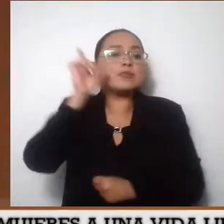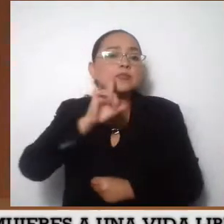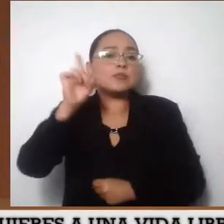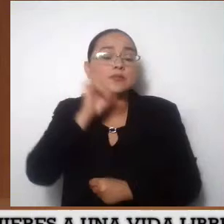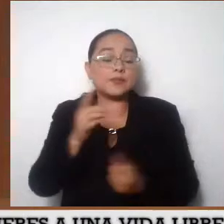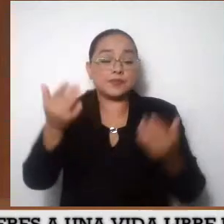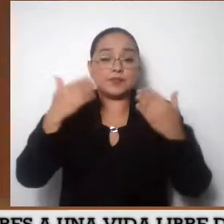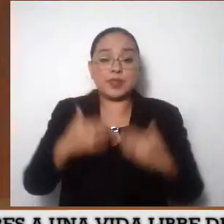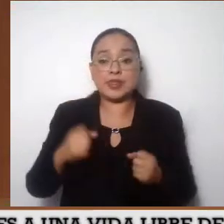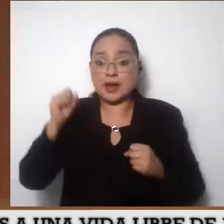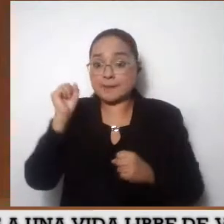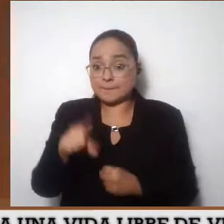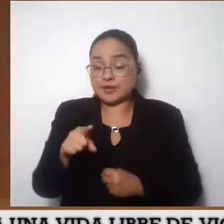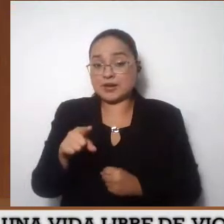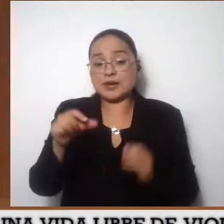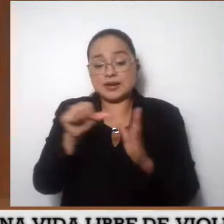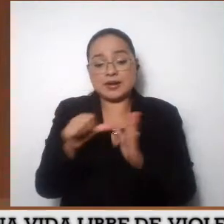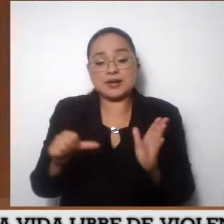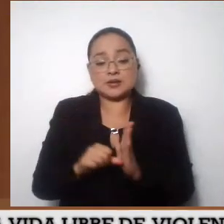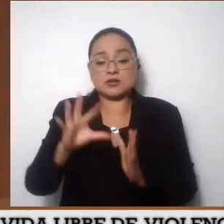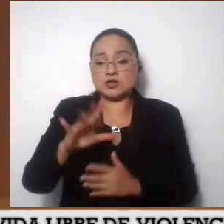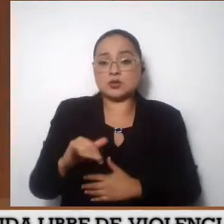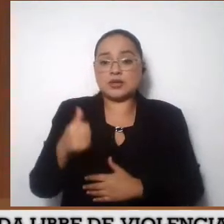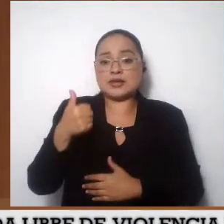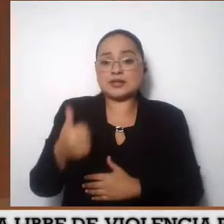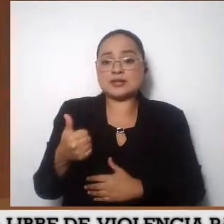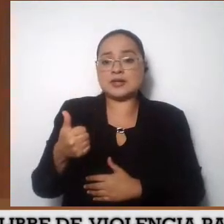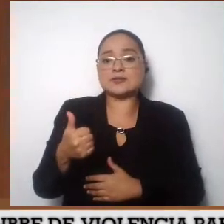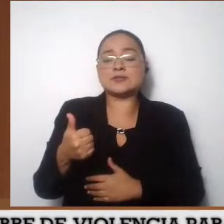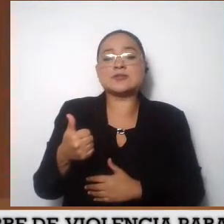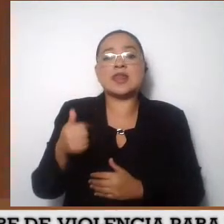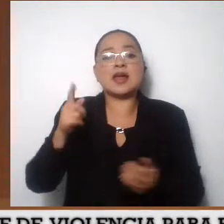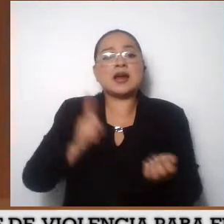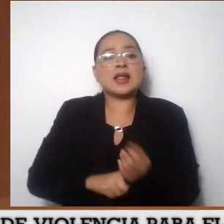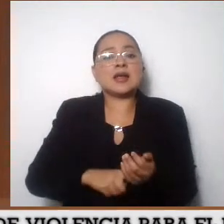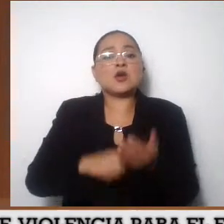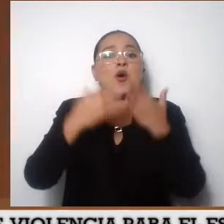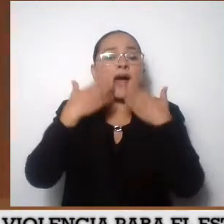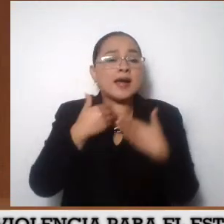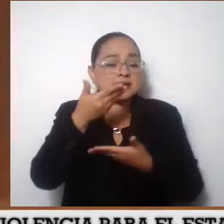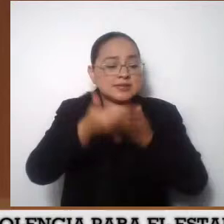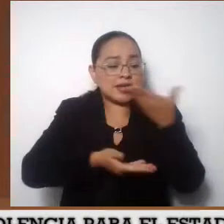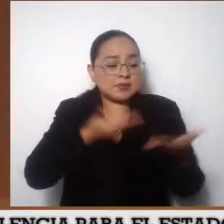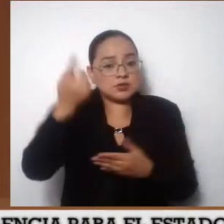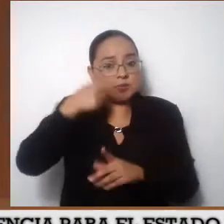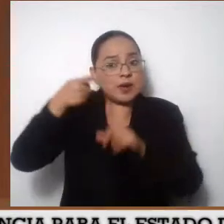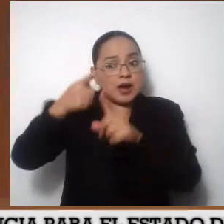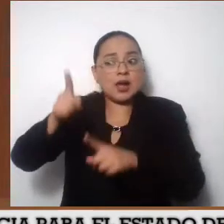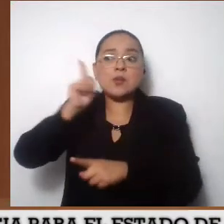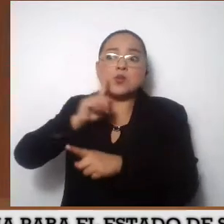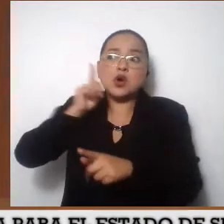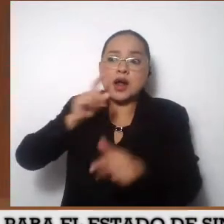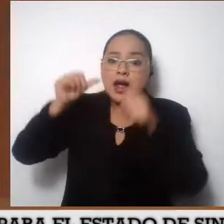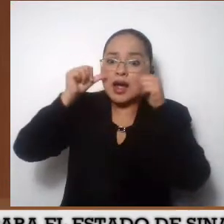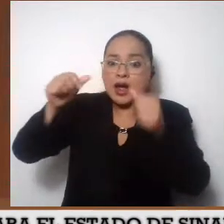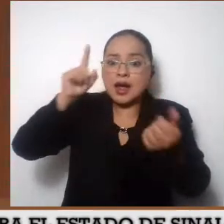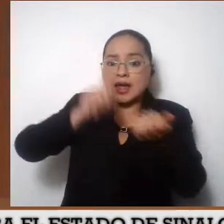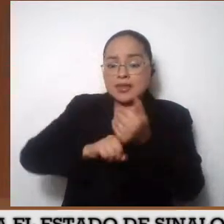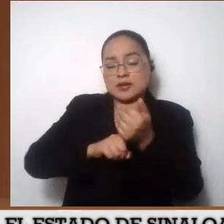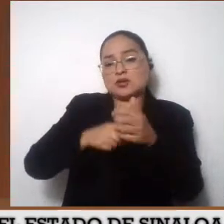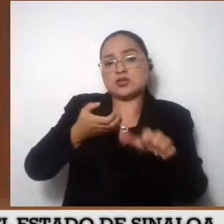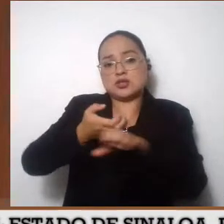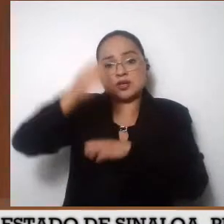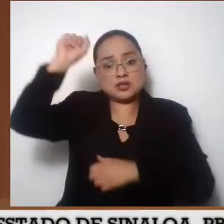manera, en el artículo 56 existe una ausencia de los servicios a disposición de las mujeres migrantes